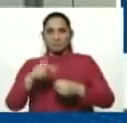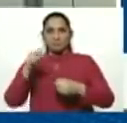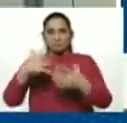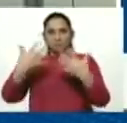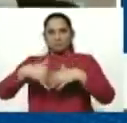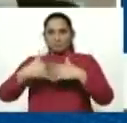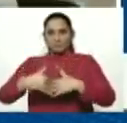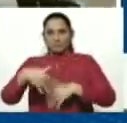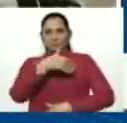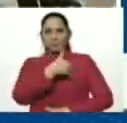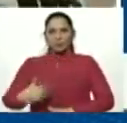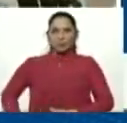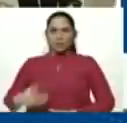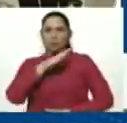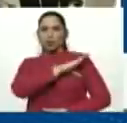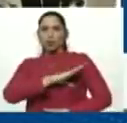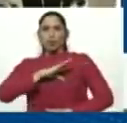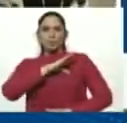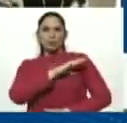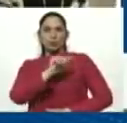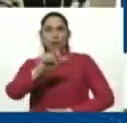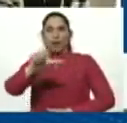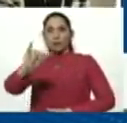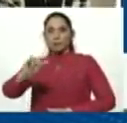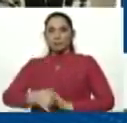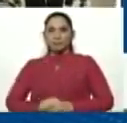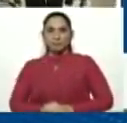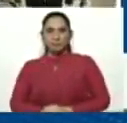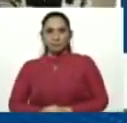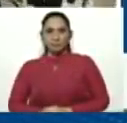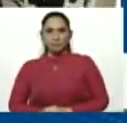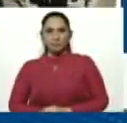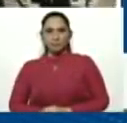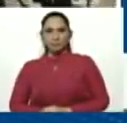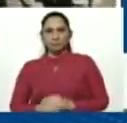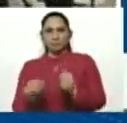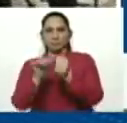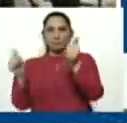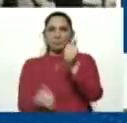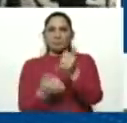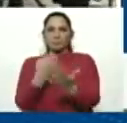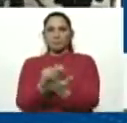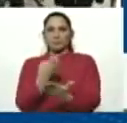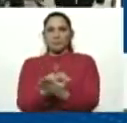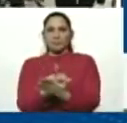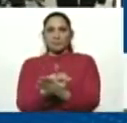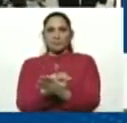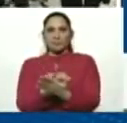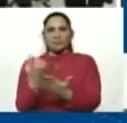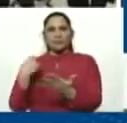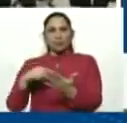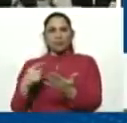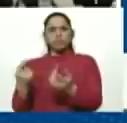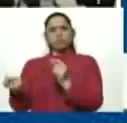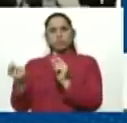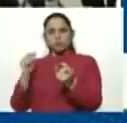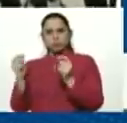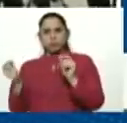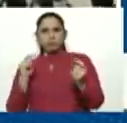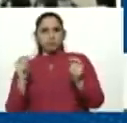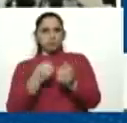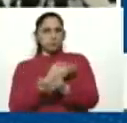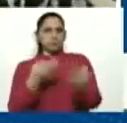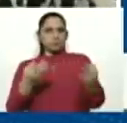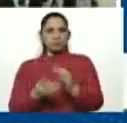Industria, presidente de la Comisión Ali Rodríguez Araque y vicepresidente de Economía, bueno, tuvo una intervención